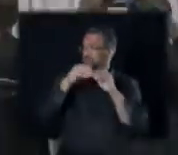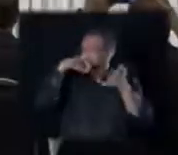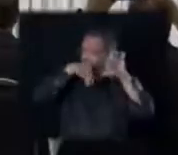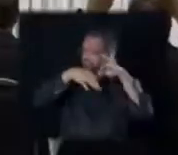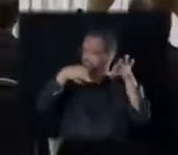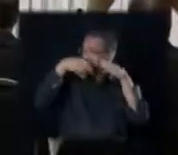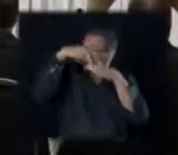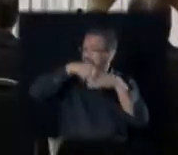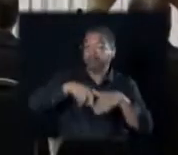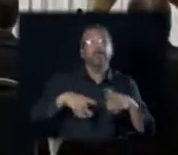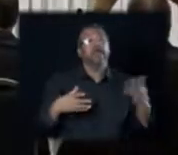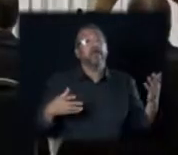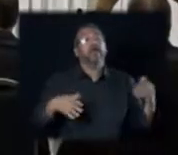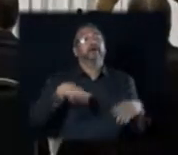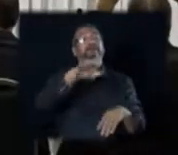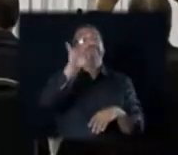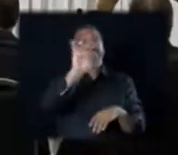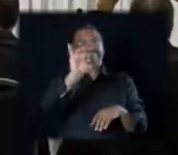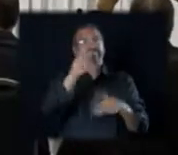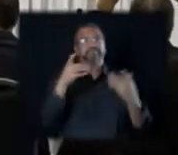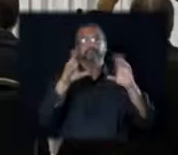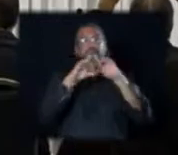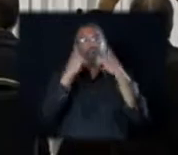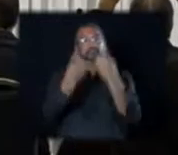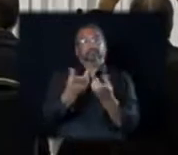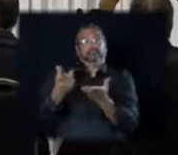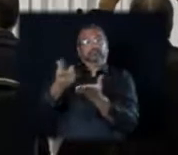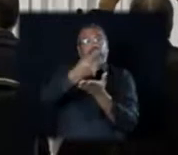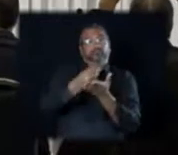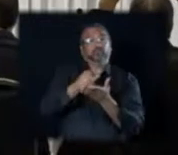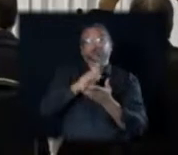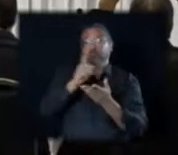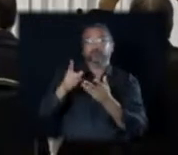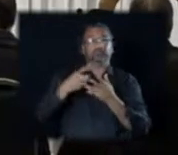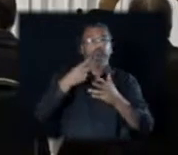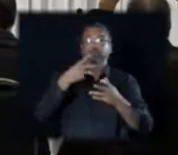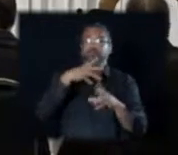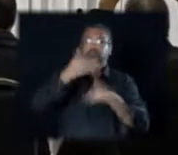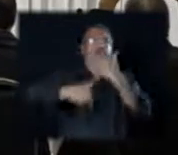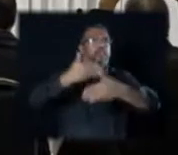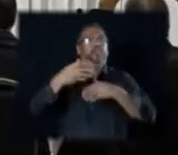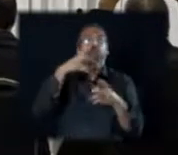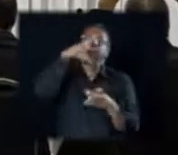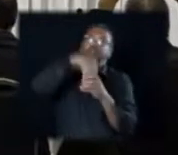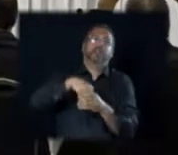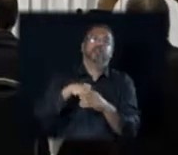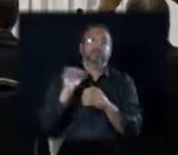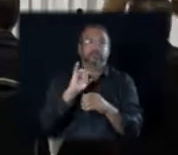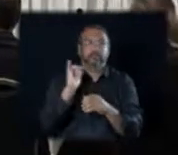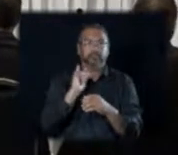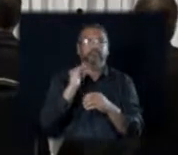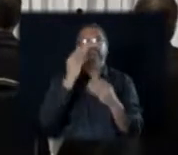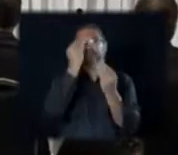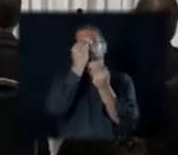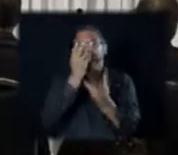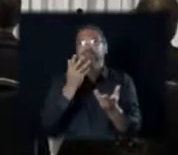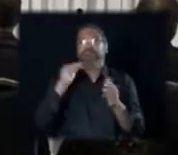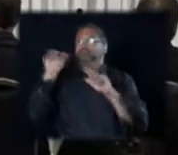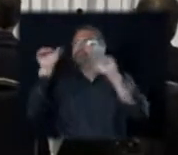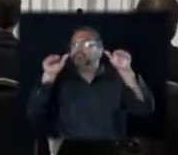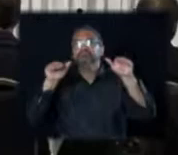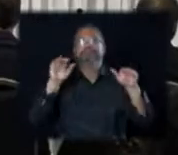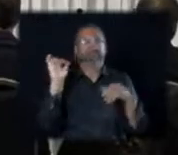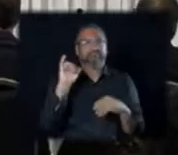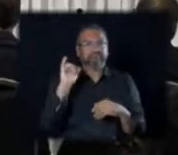cuentas. Así que ese fue el primer paso del proceso. También el Departamento de Hacienda tuvo un rol